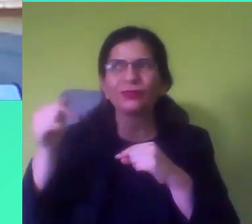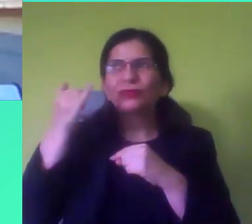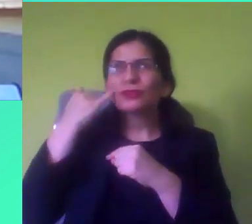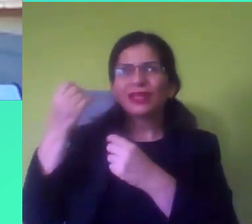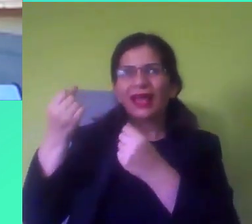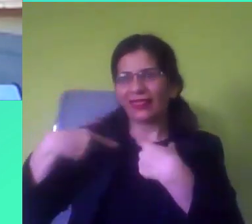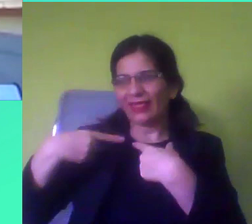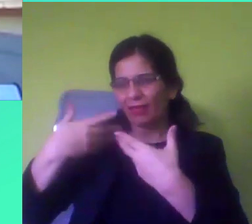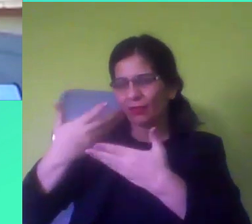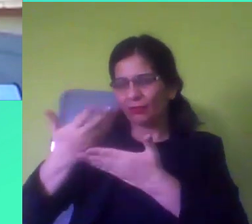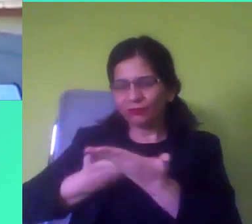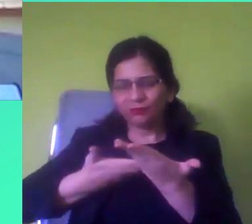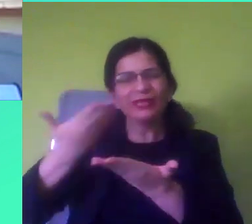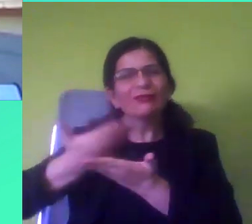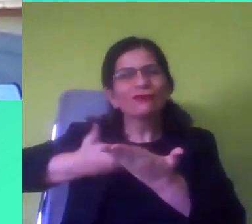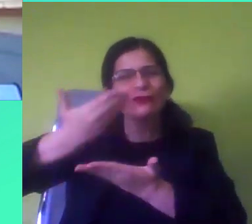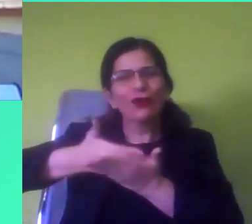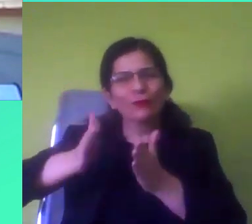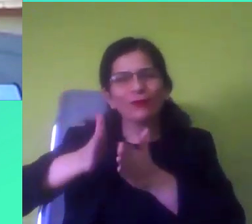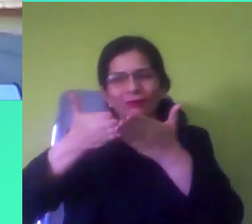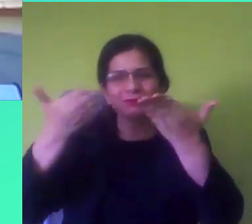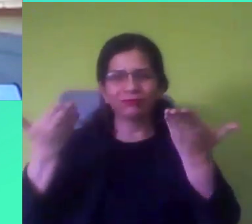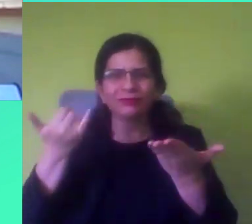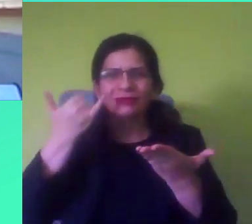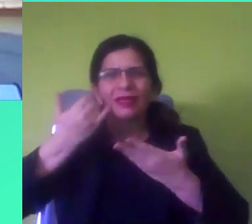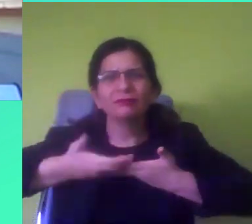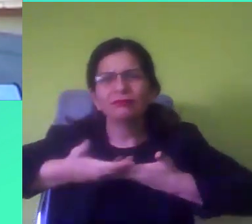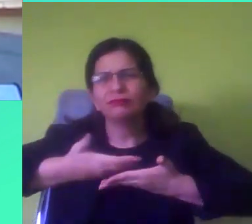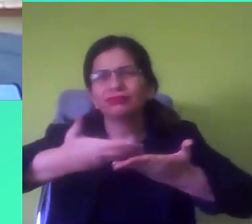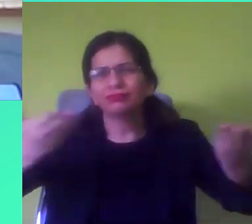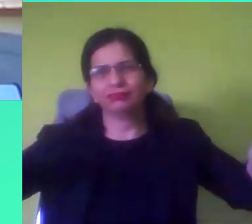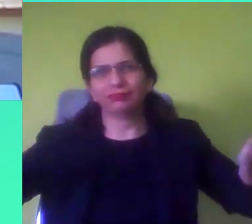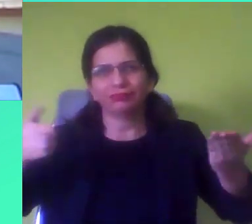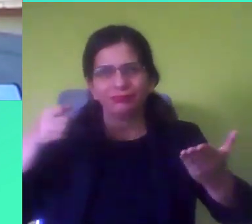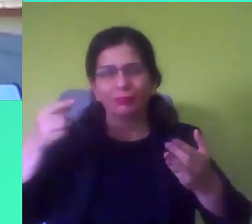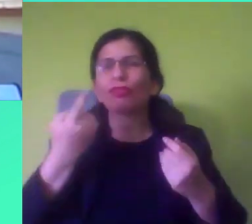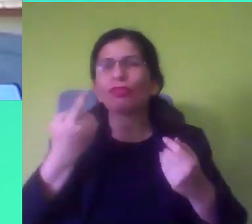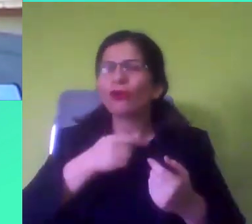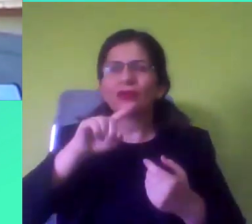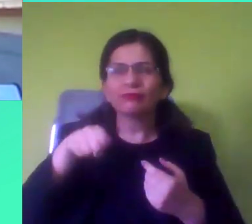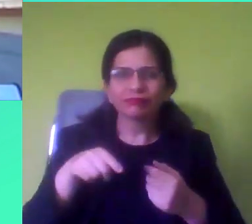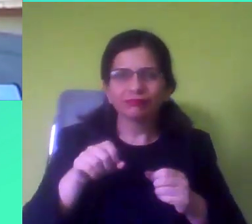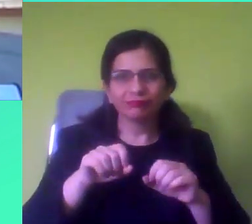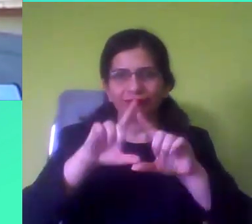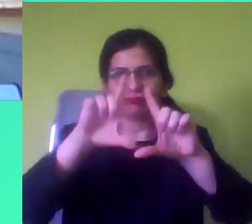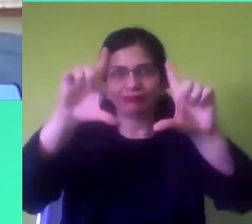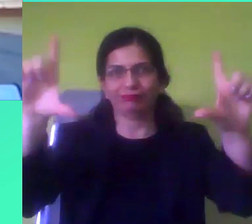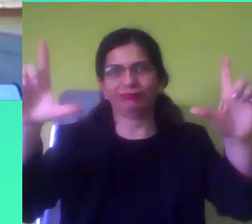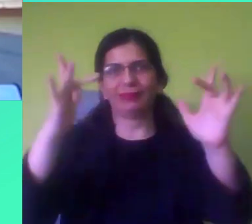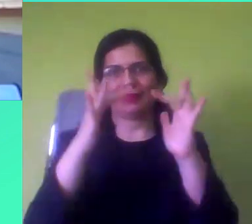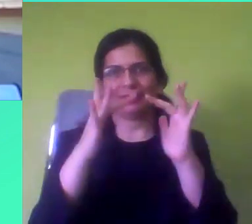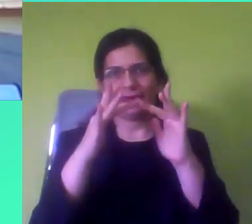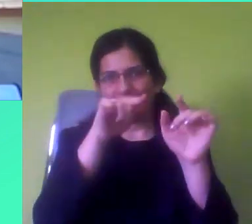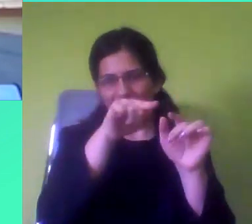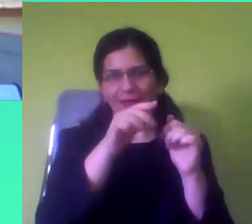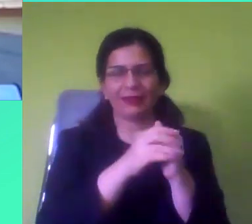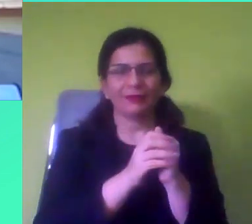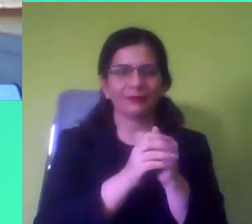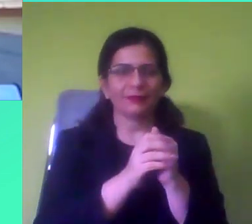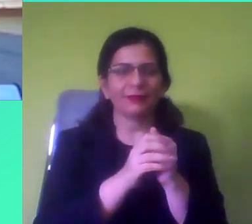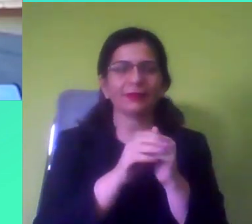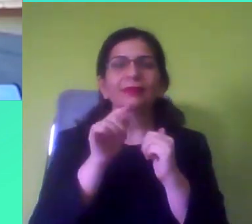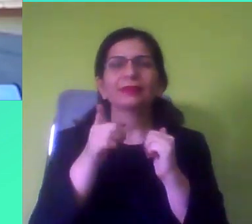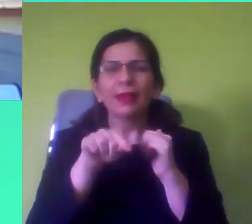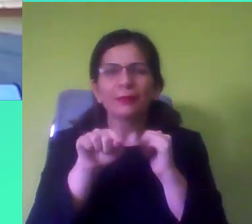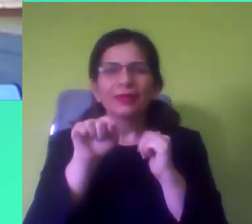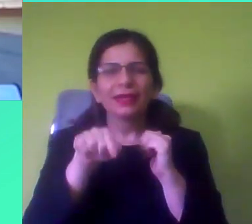de Glaciares de la Argentina está disponible a través del portal del inventario, de la página web del inventario, les